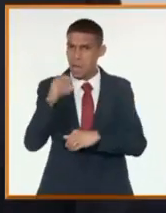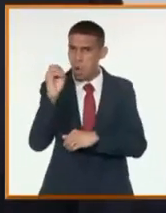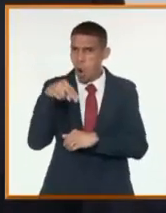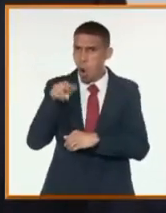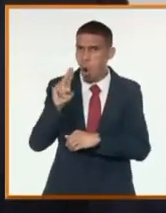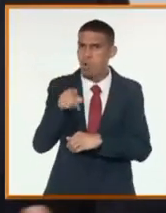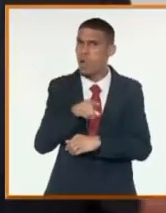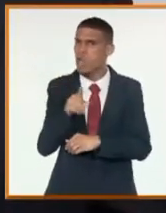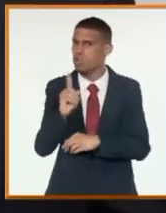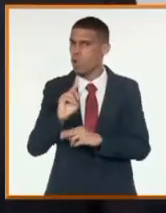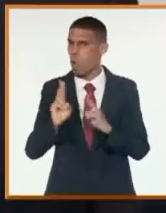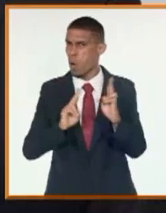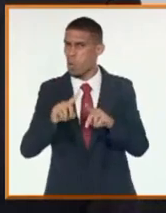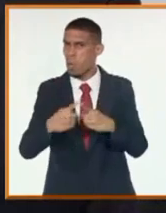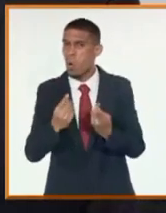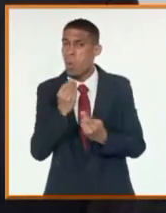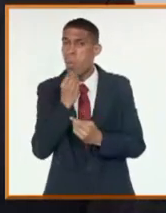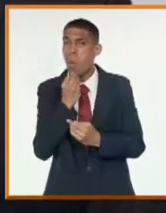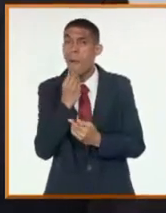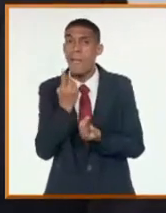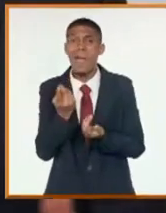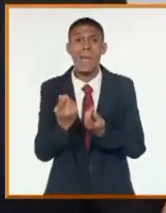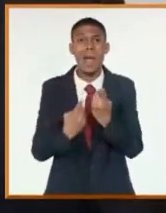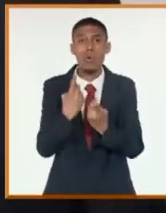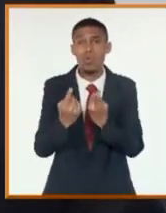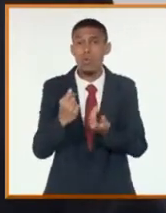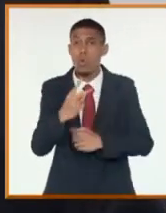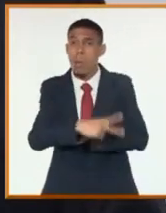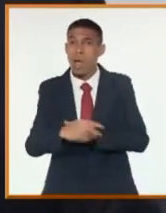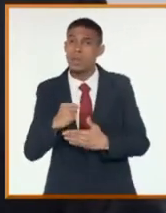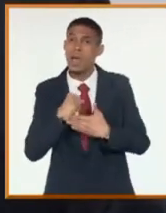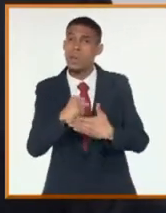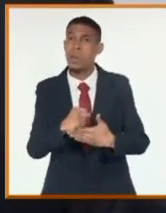delegación cubana. Pudimos apreciar también una contrarrevolución vulgar,